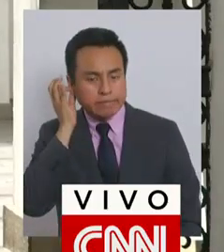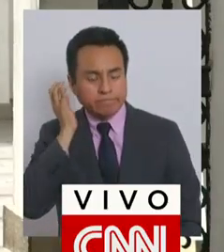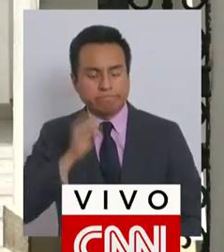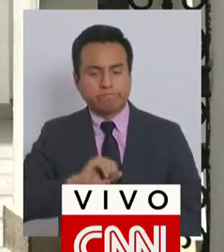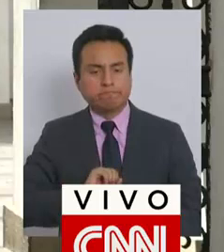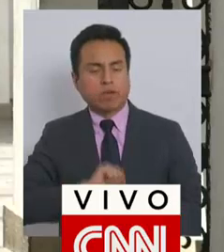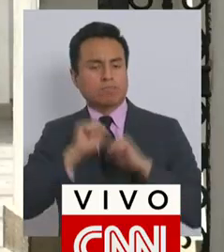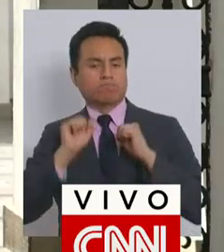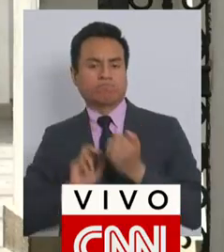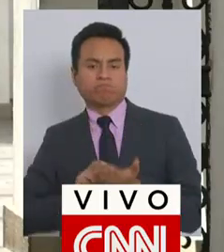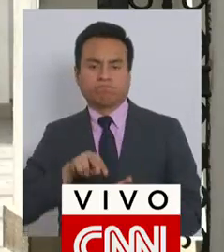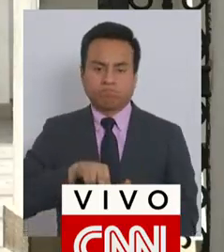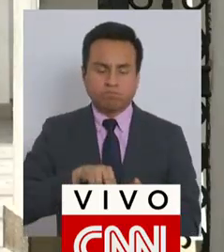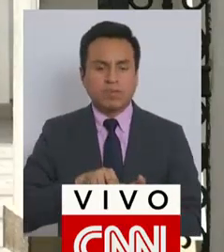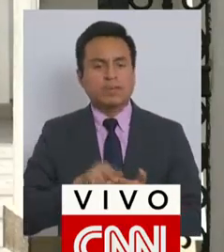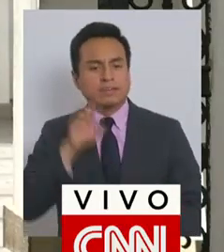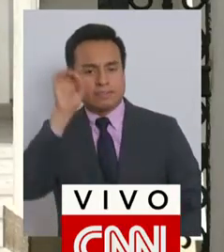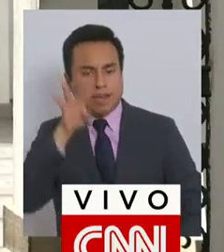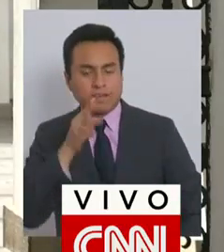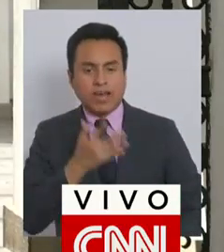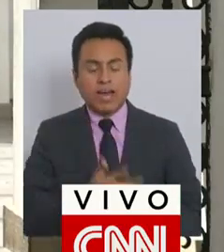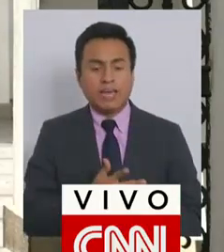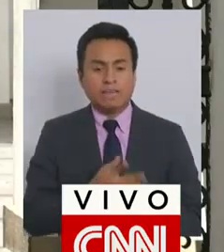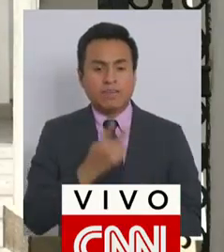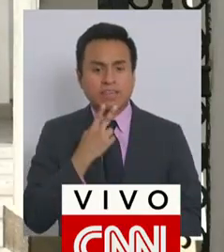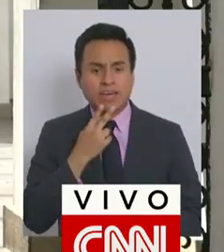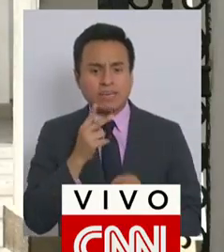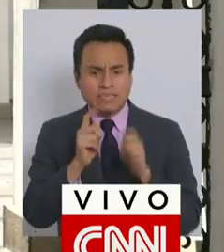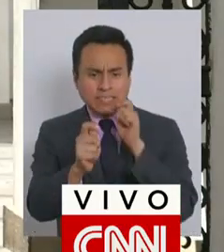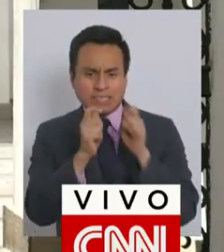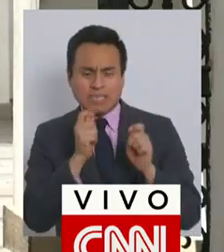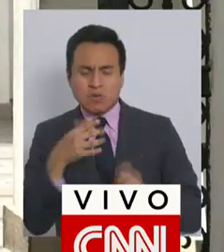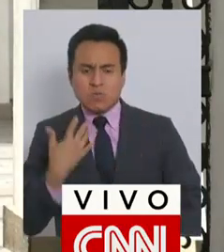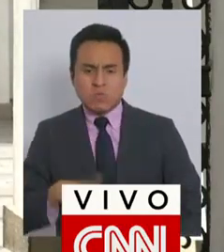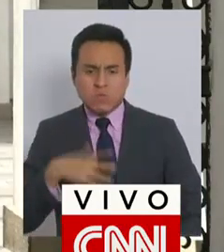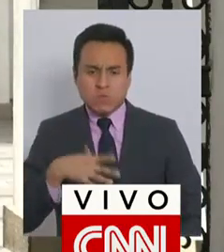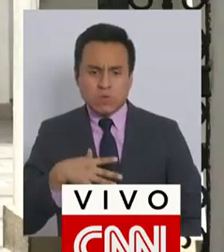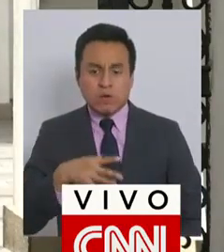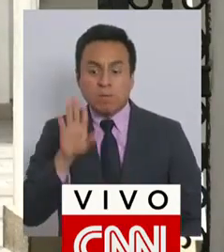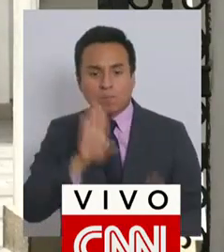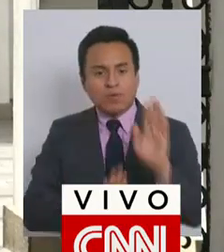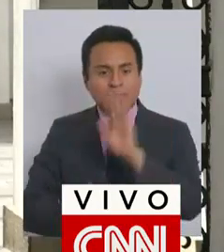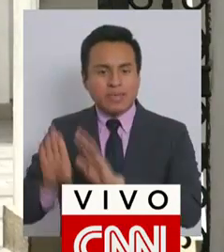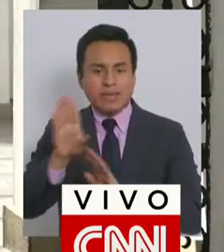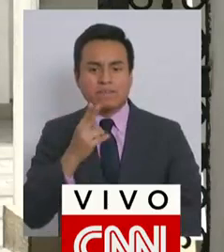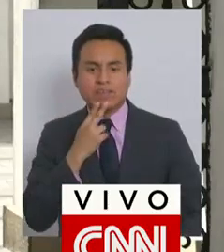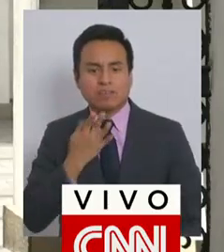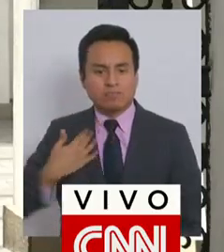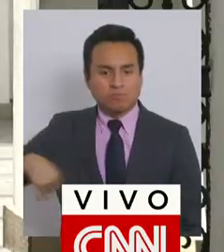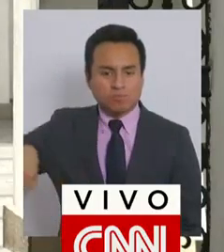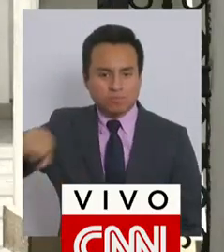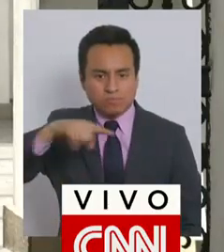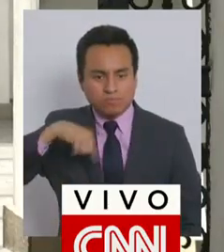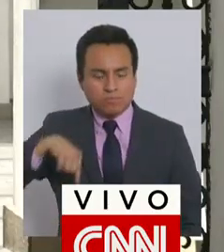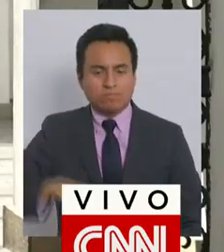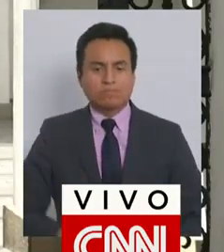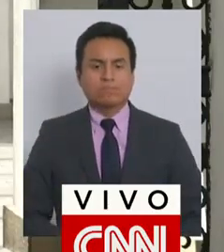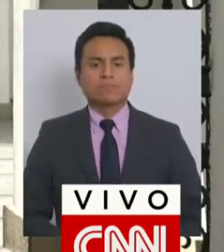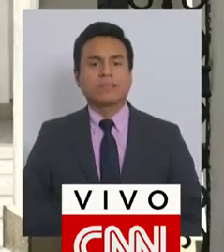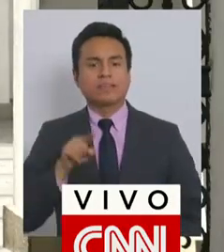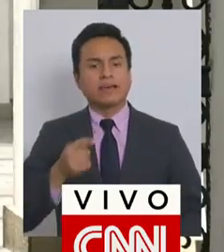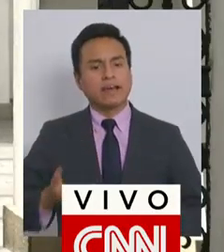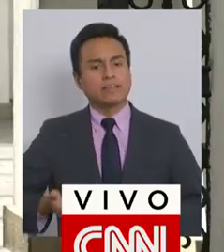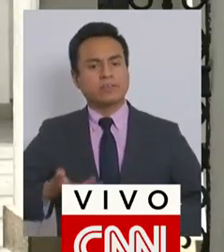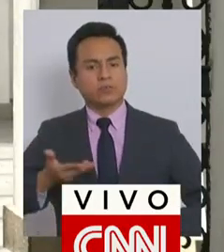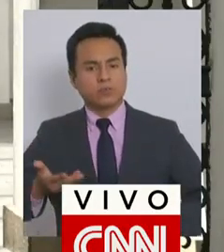levantan sabiendo que arriesgan sus propias vidas por proteger nuestras vidas. Y esa